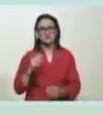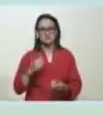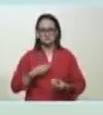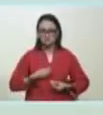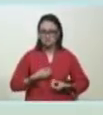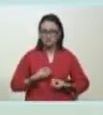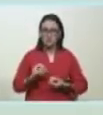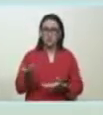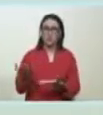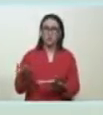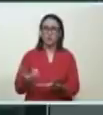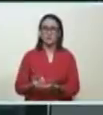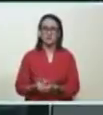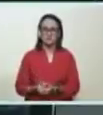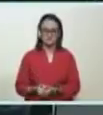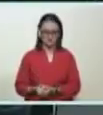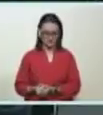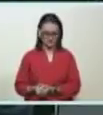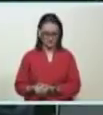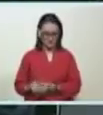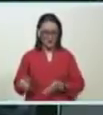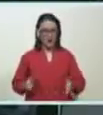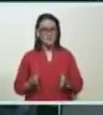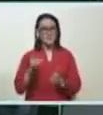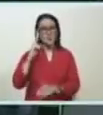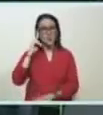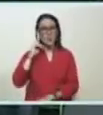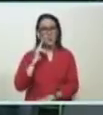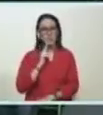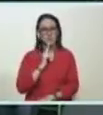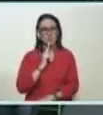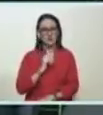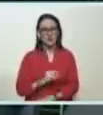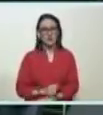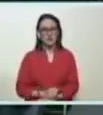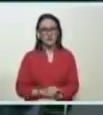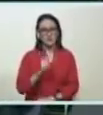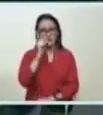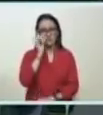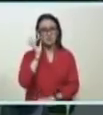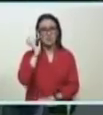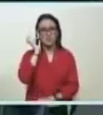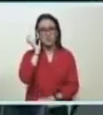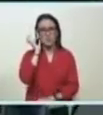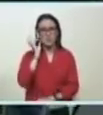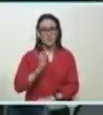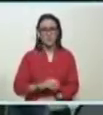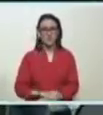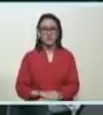usted lo que es el camino de los bolivarianos, de las bolivarianas,